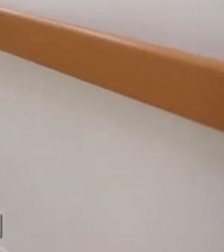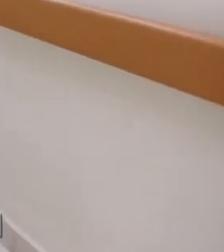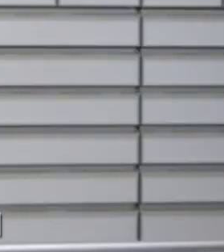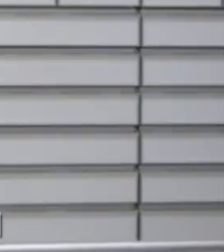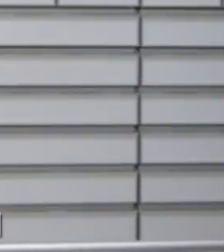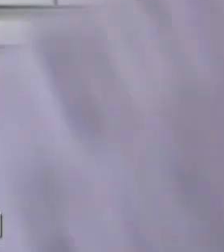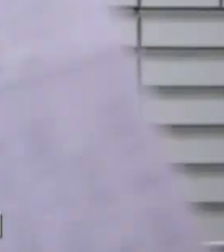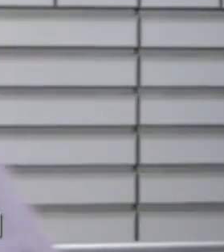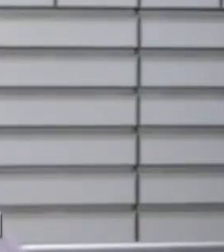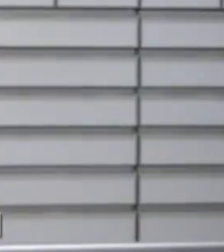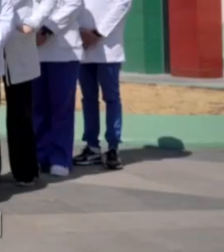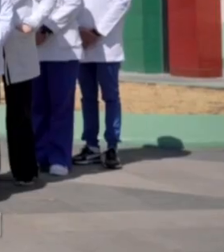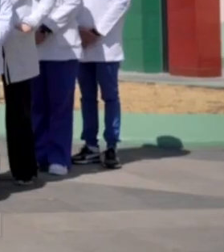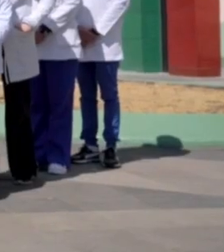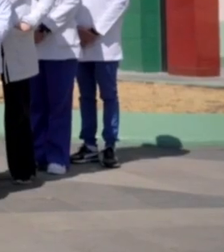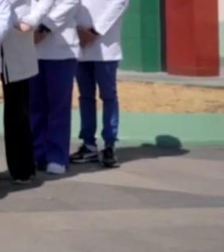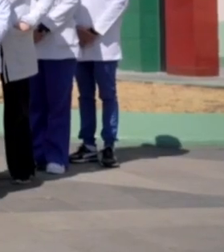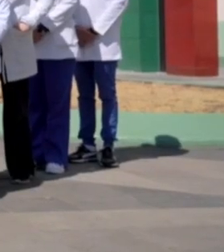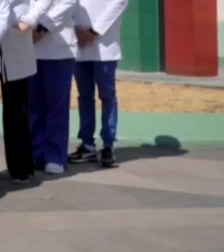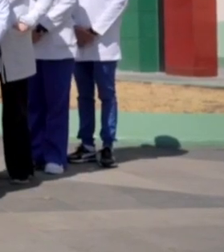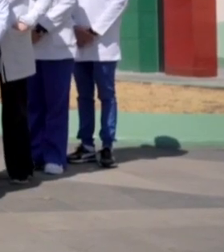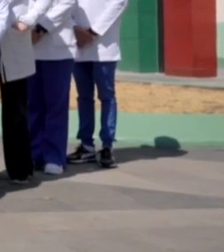cada rincón del país.